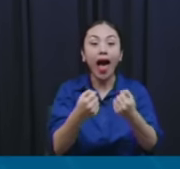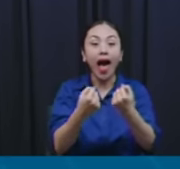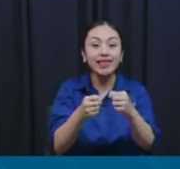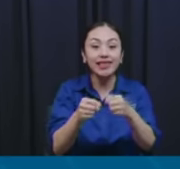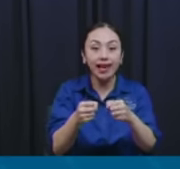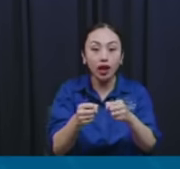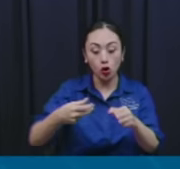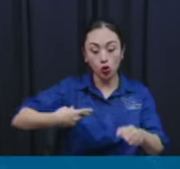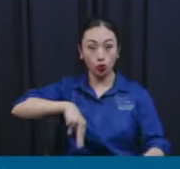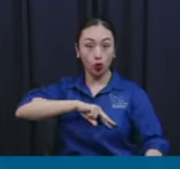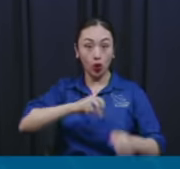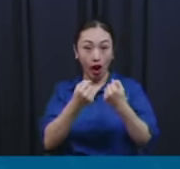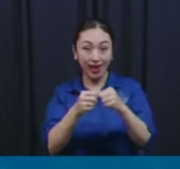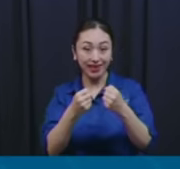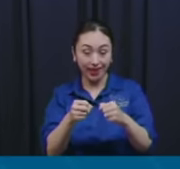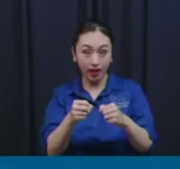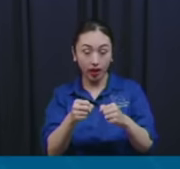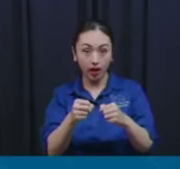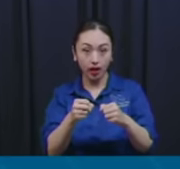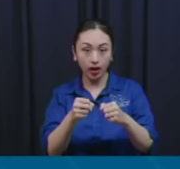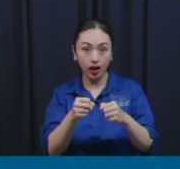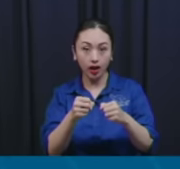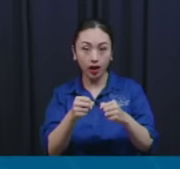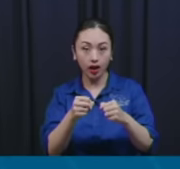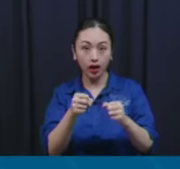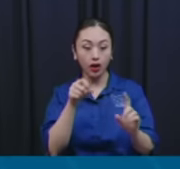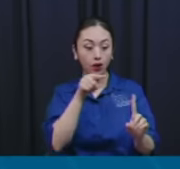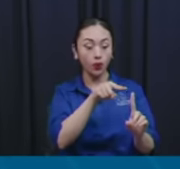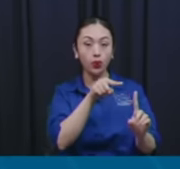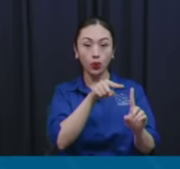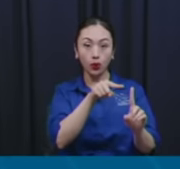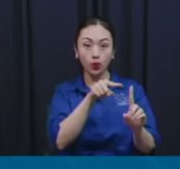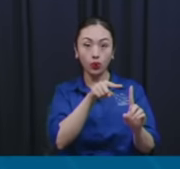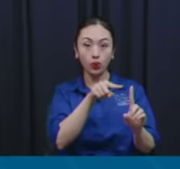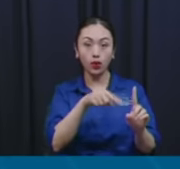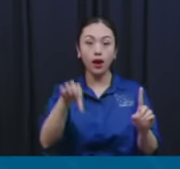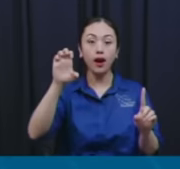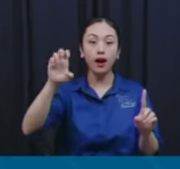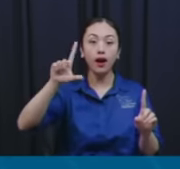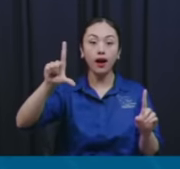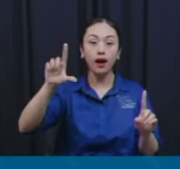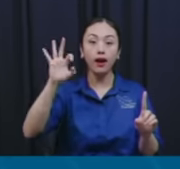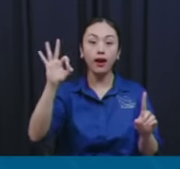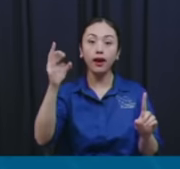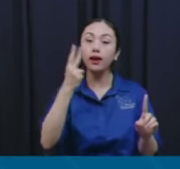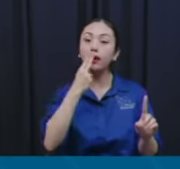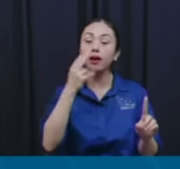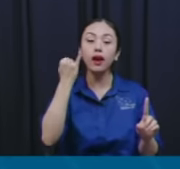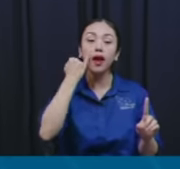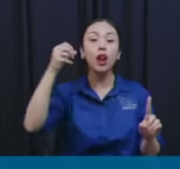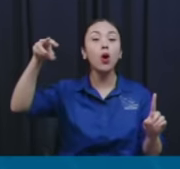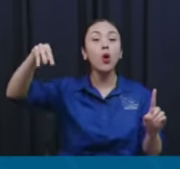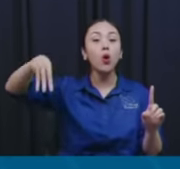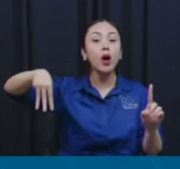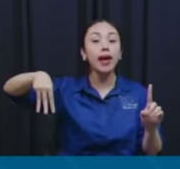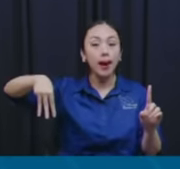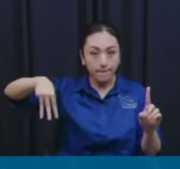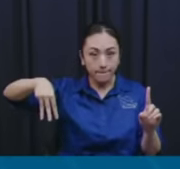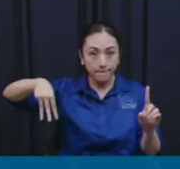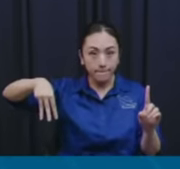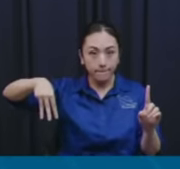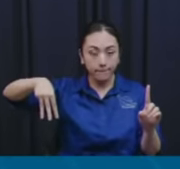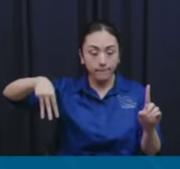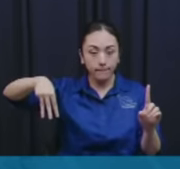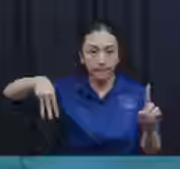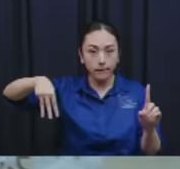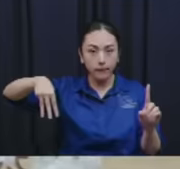Elohim Elohim y Note usted que tremendo Elohim cuando empezamos